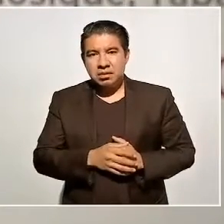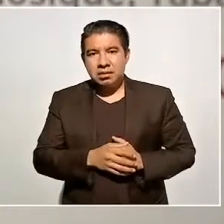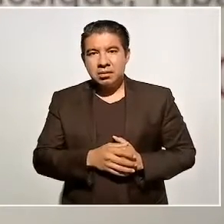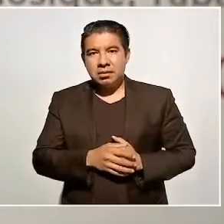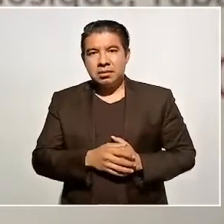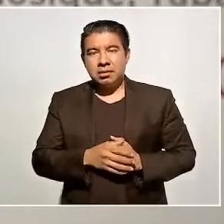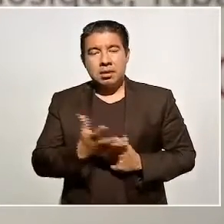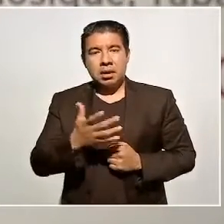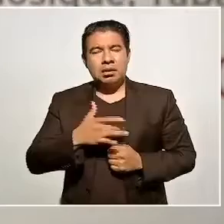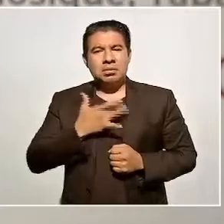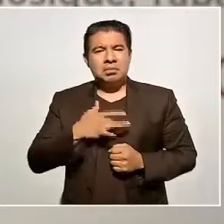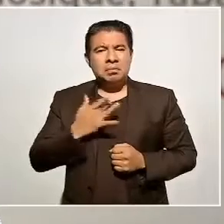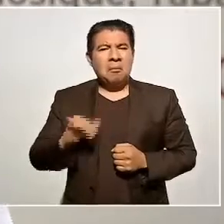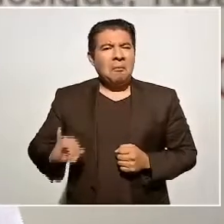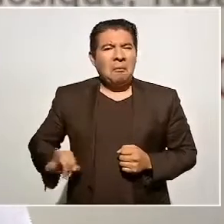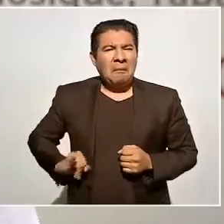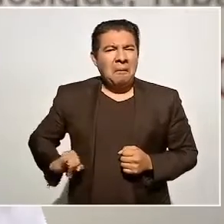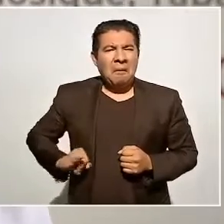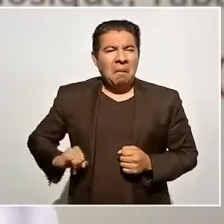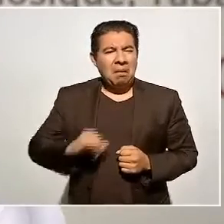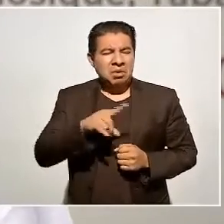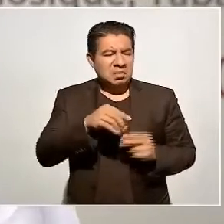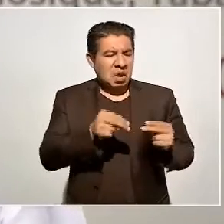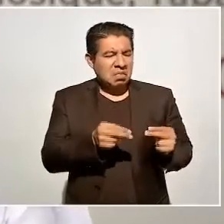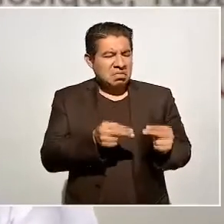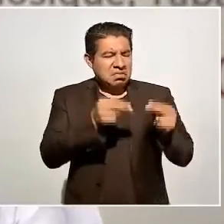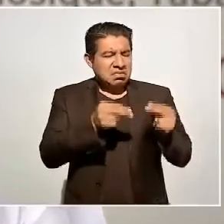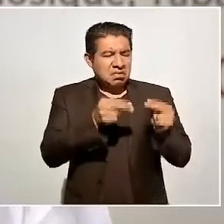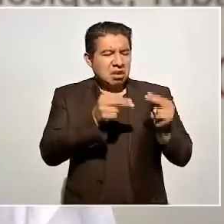les interesó hacer negocio